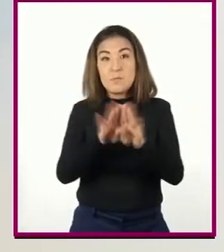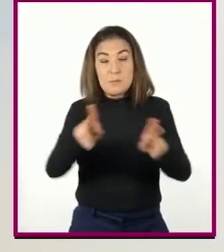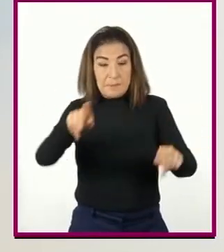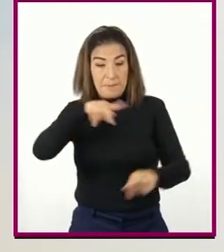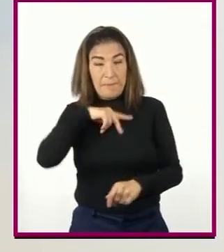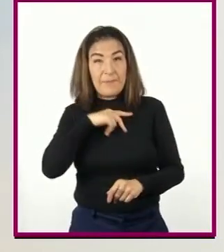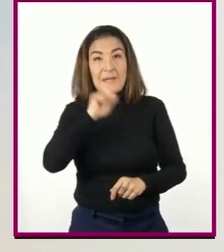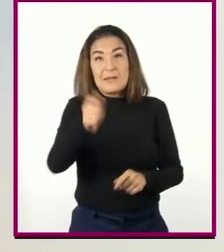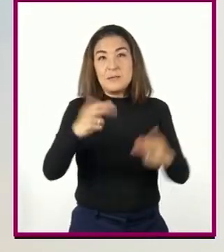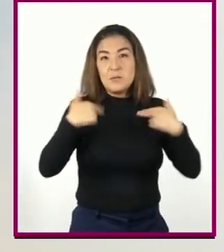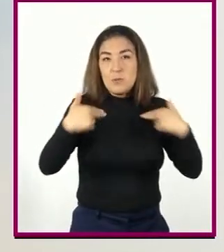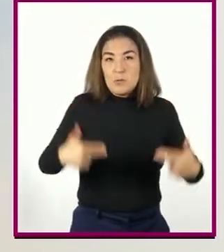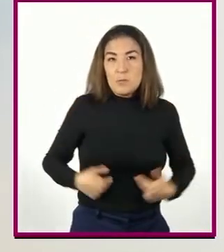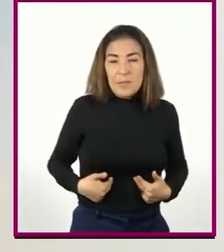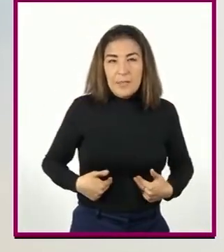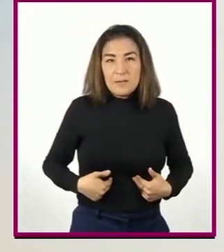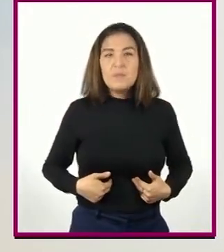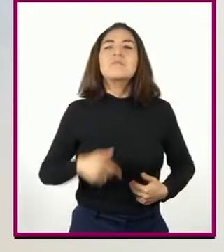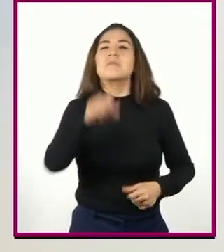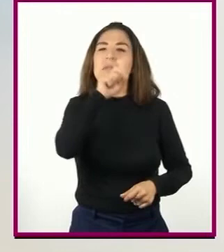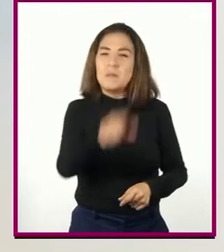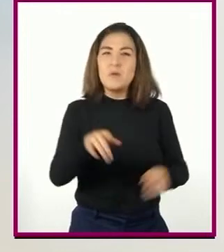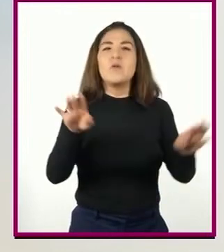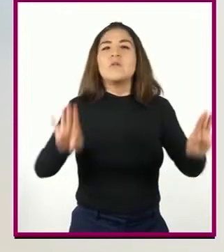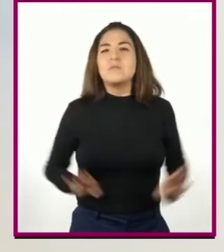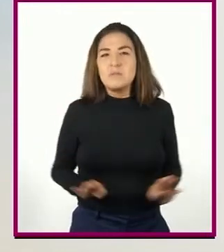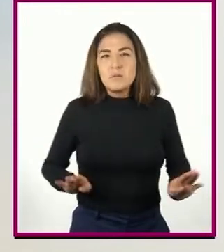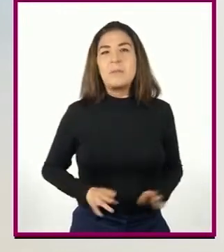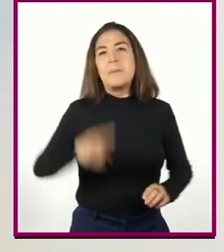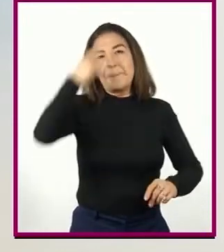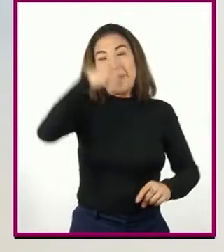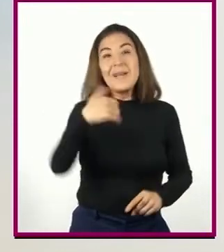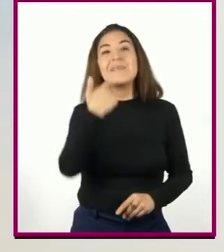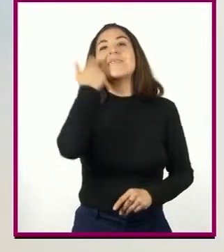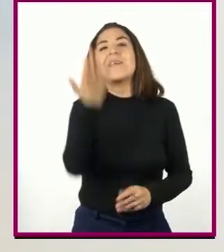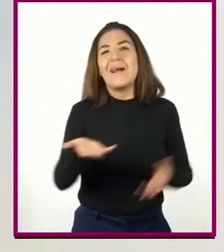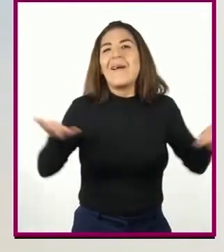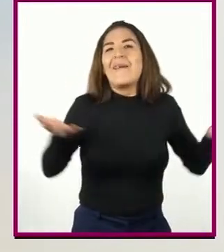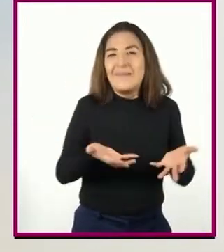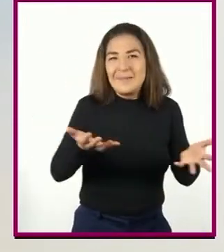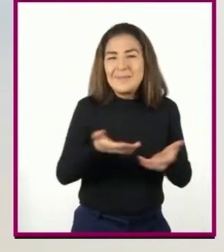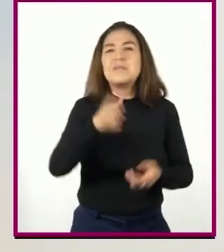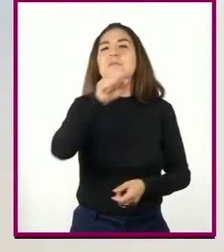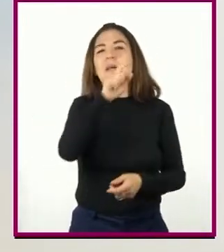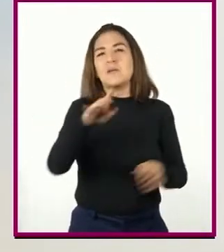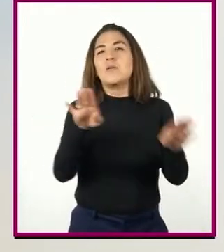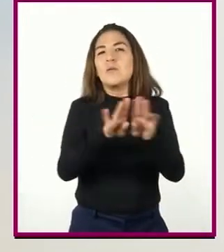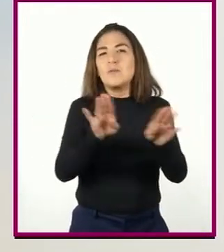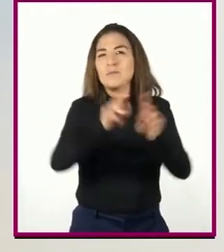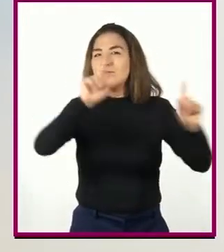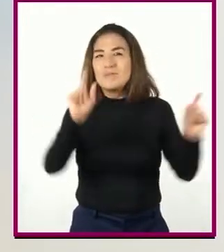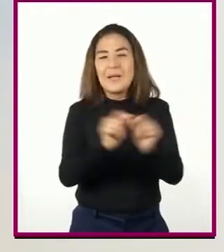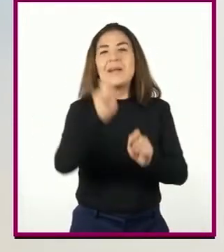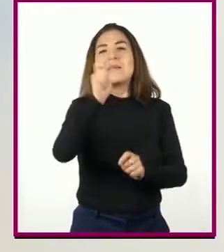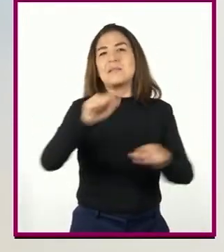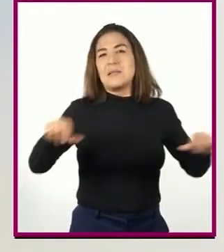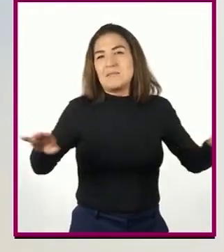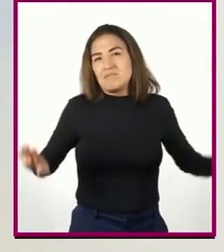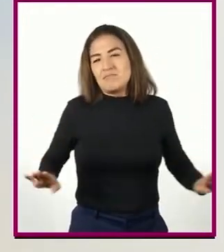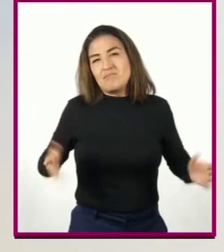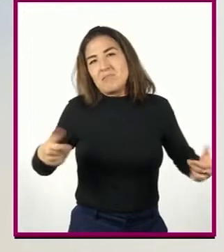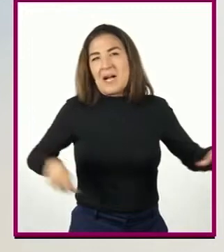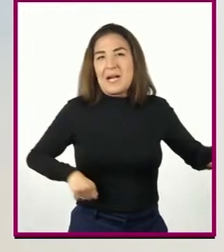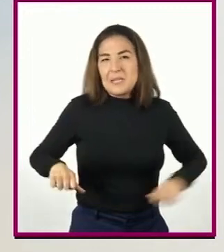propia del ser humano, implica también la capacidad de querer y hacer para que se concrete en una acción que nos